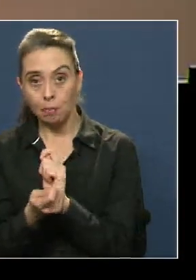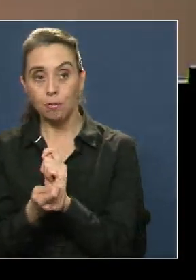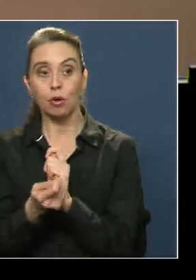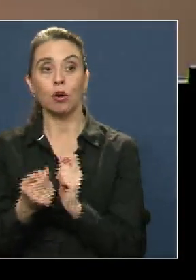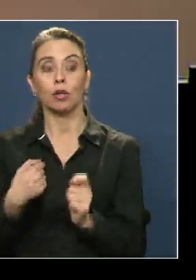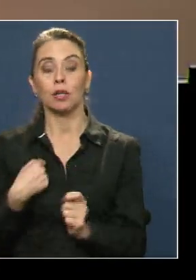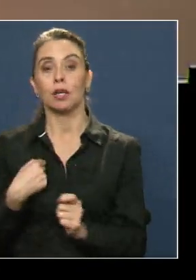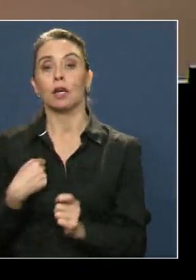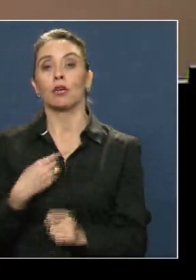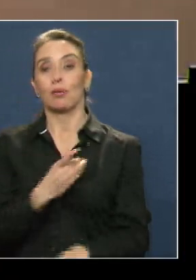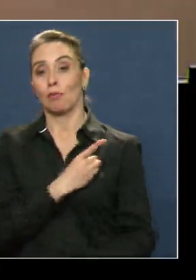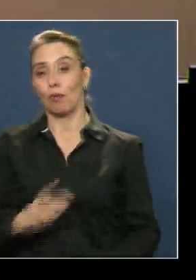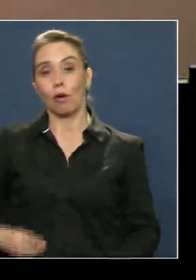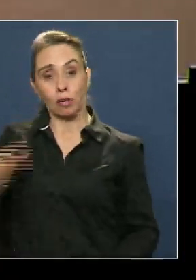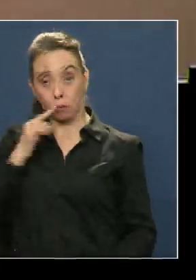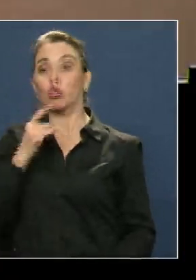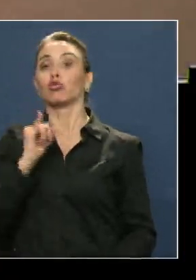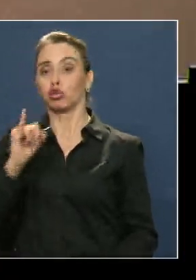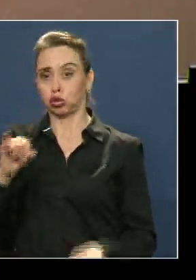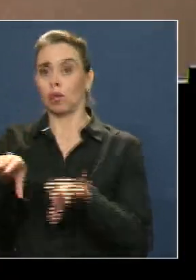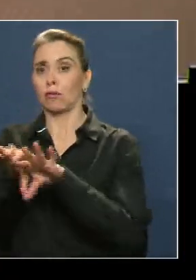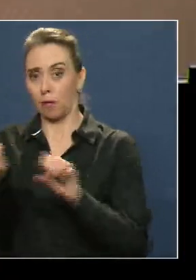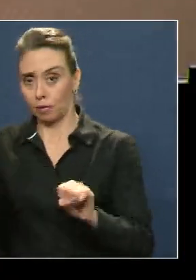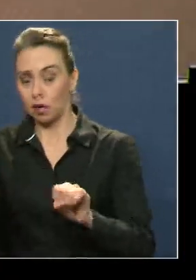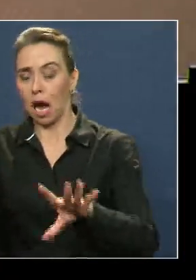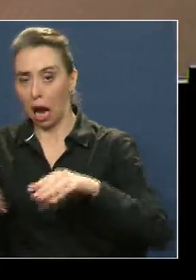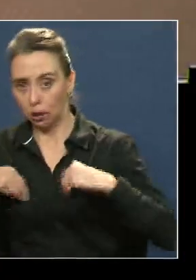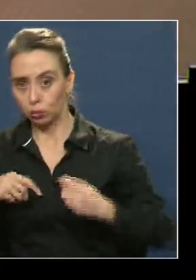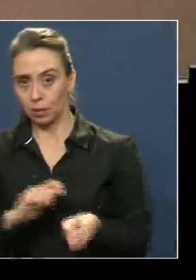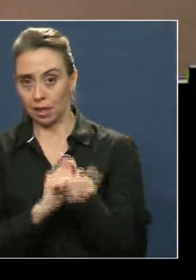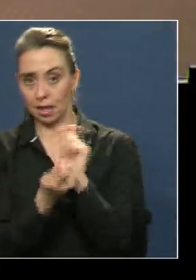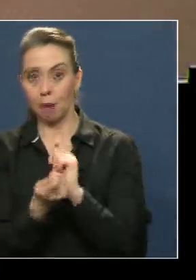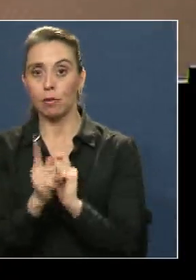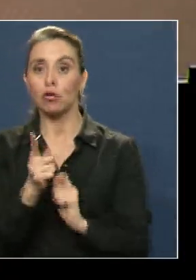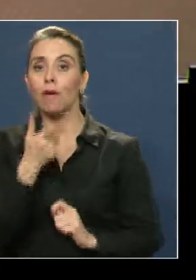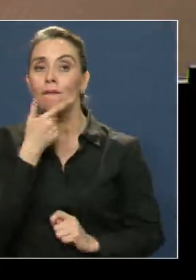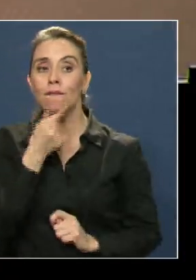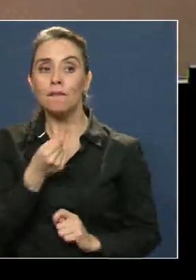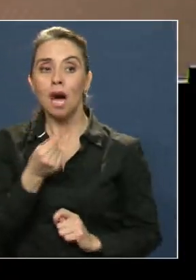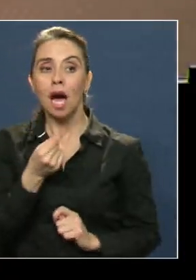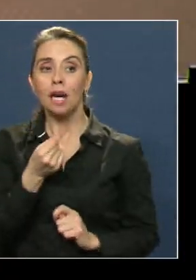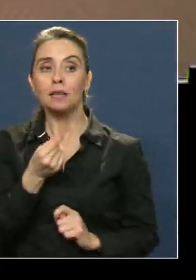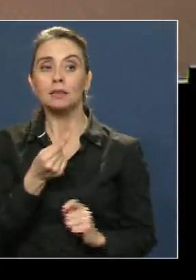como legisladora a asumir, no es fácil romper con las